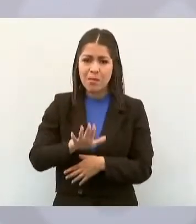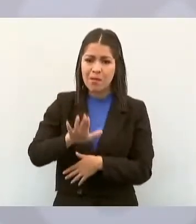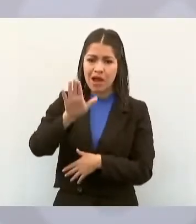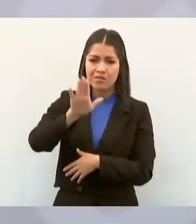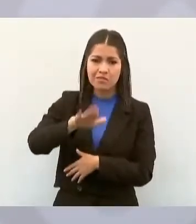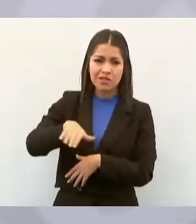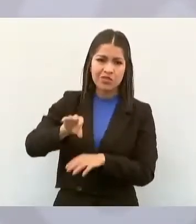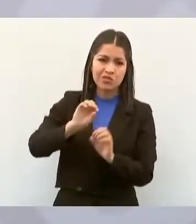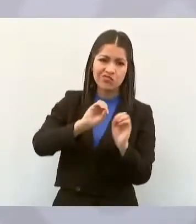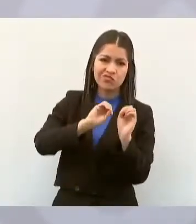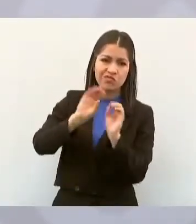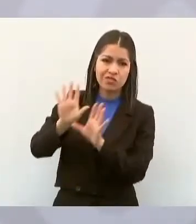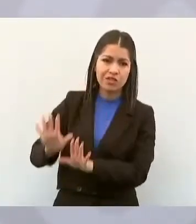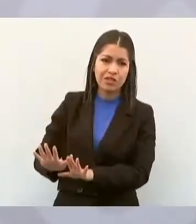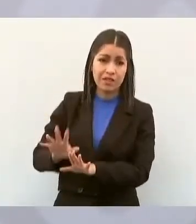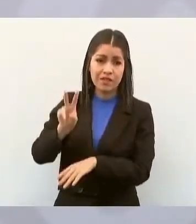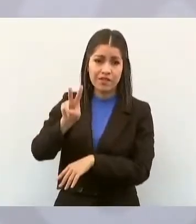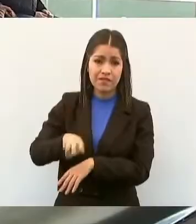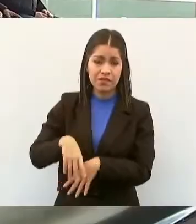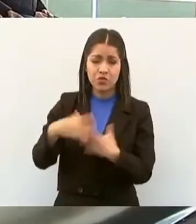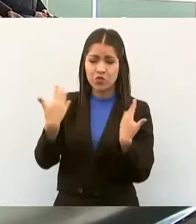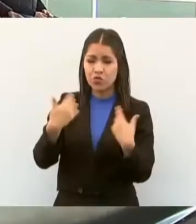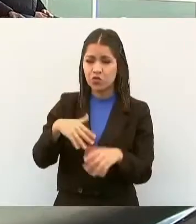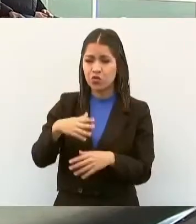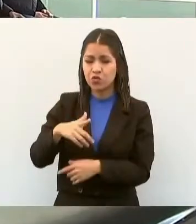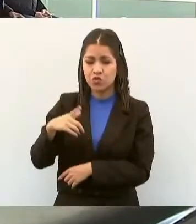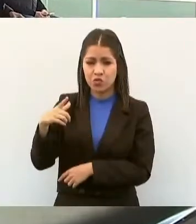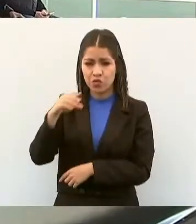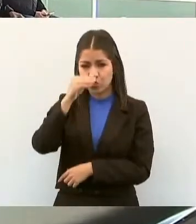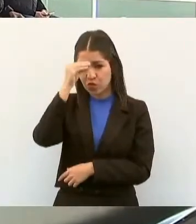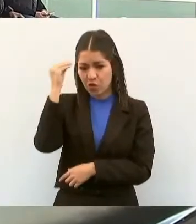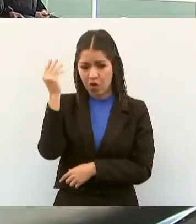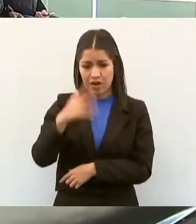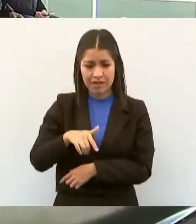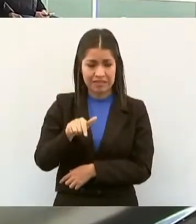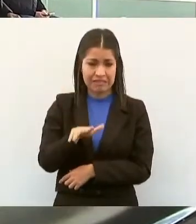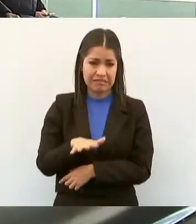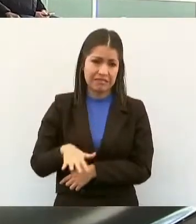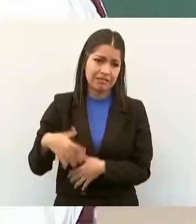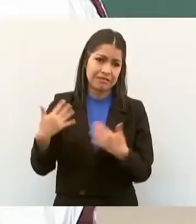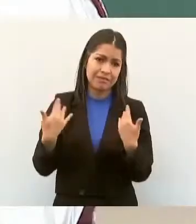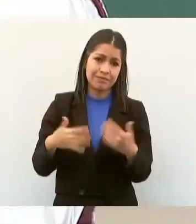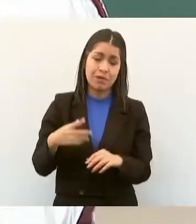de años terribles para el pueblo. En